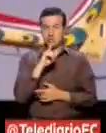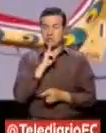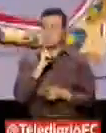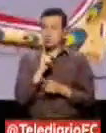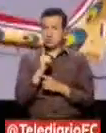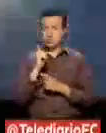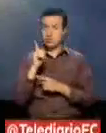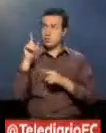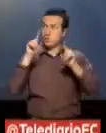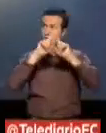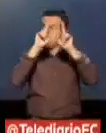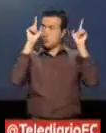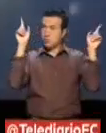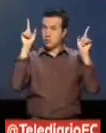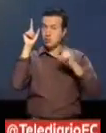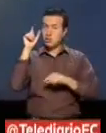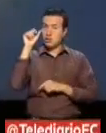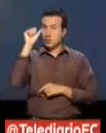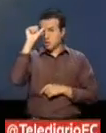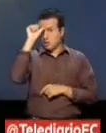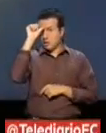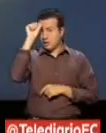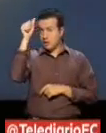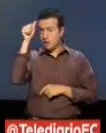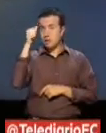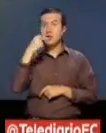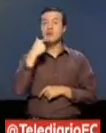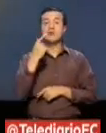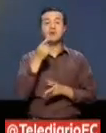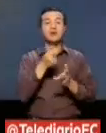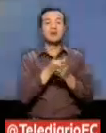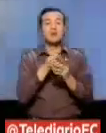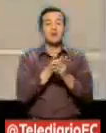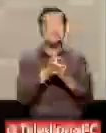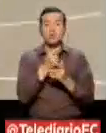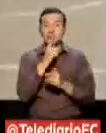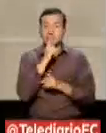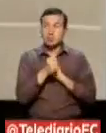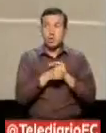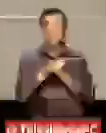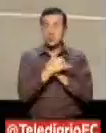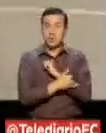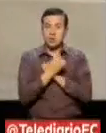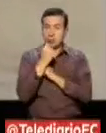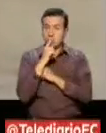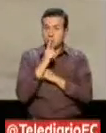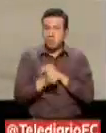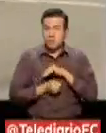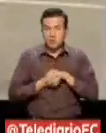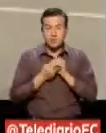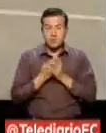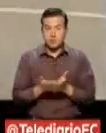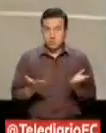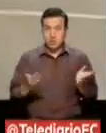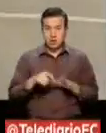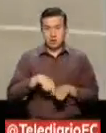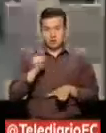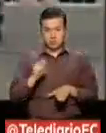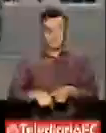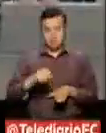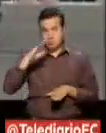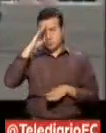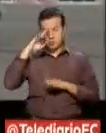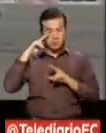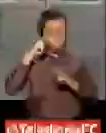de la India, que vendió los helicópteros, estaría vinculada a paraísos fiscales. Mencionó al abogado Javier Molina, quien trabajó en la SENAIN y